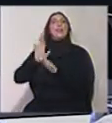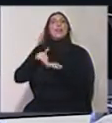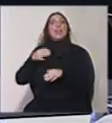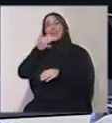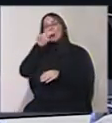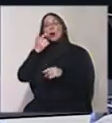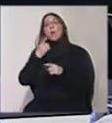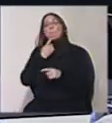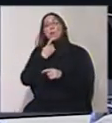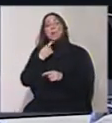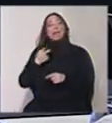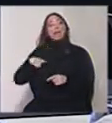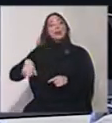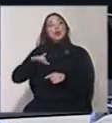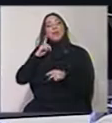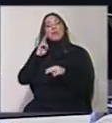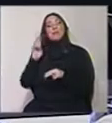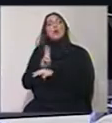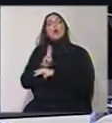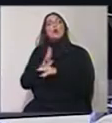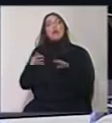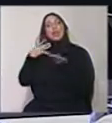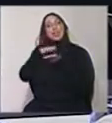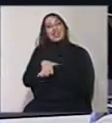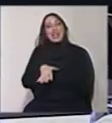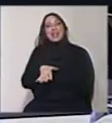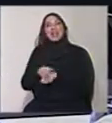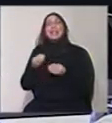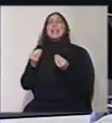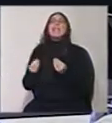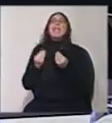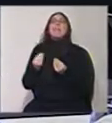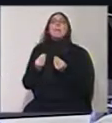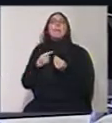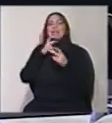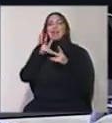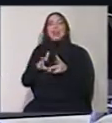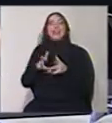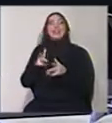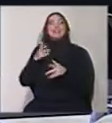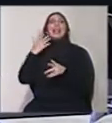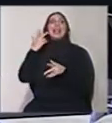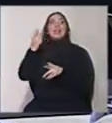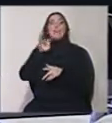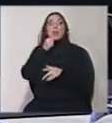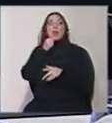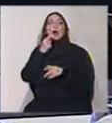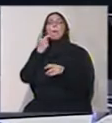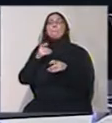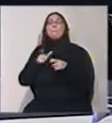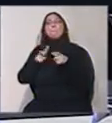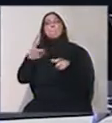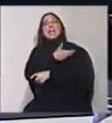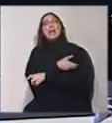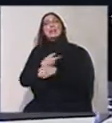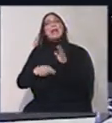sociales tienen que cumplir el control de integrar. No como dice la Llera, ¿qué va a pasar cuando los marginados sean mayoría? Nuestro